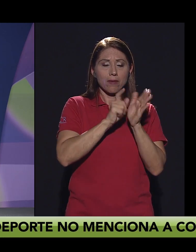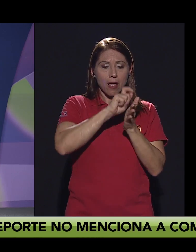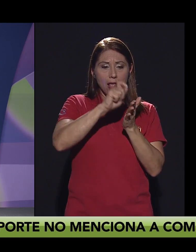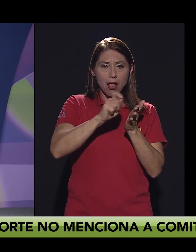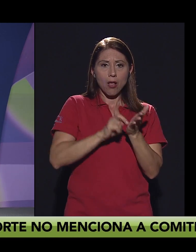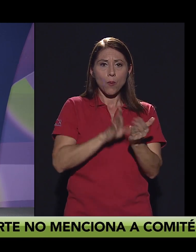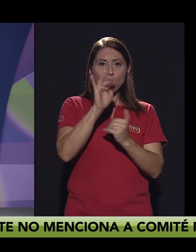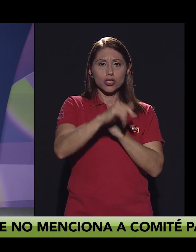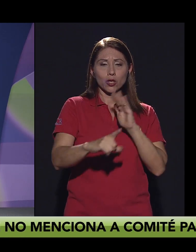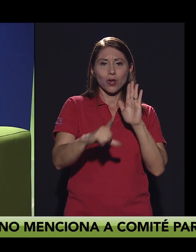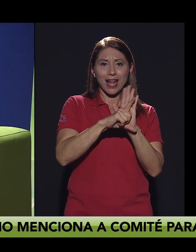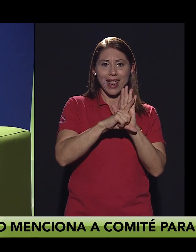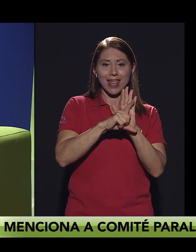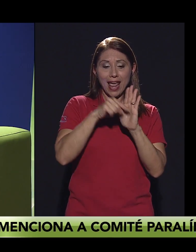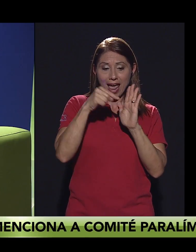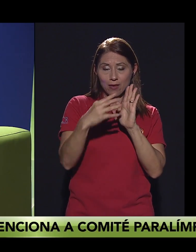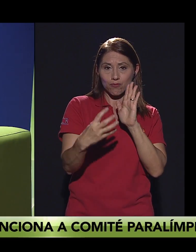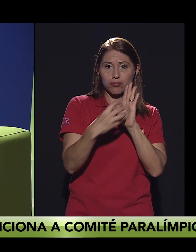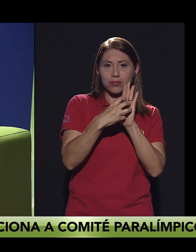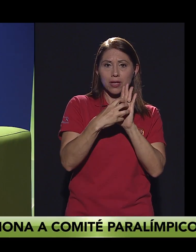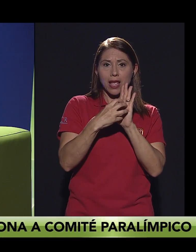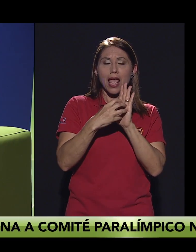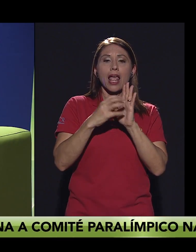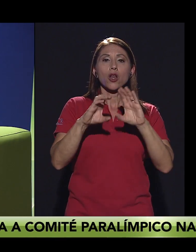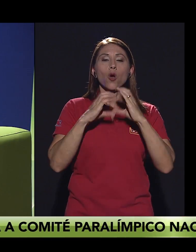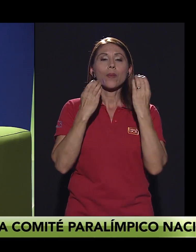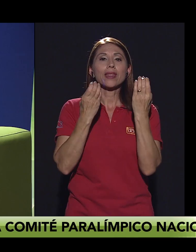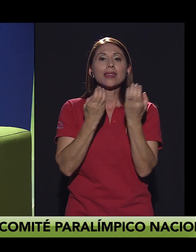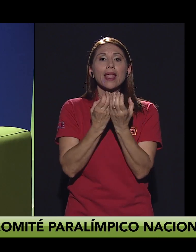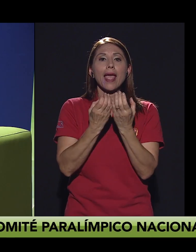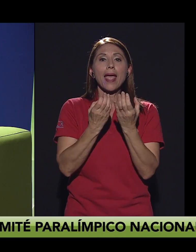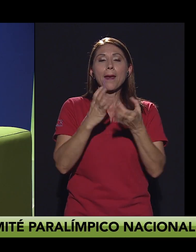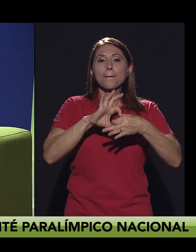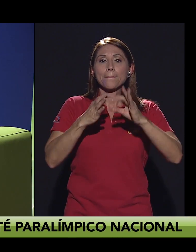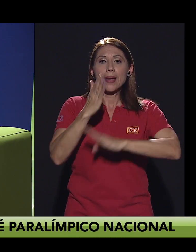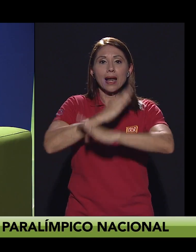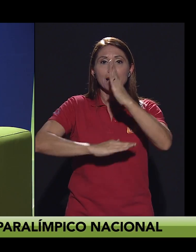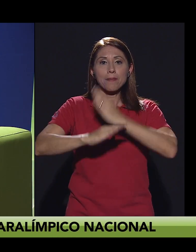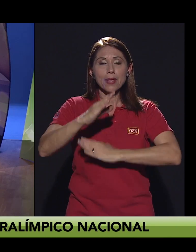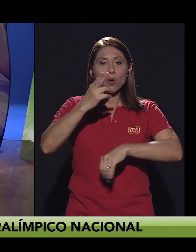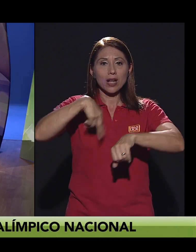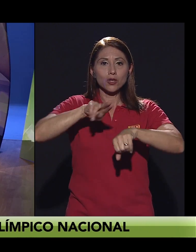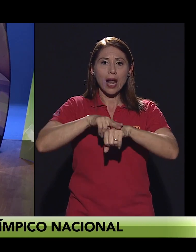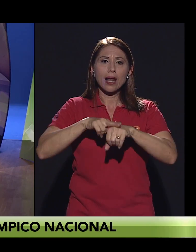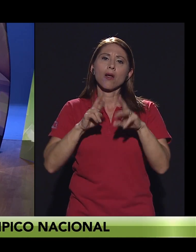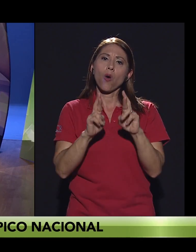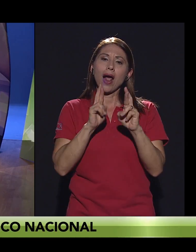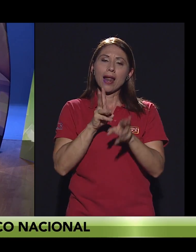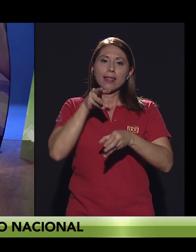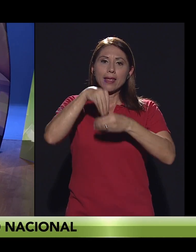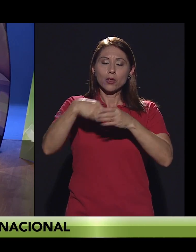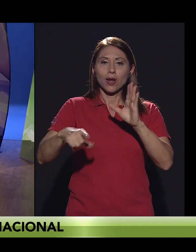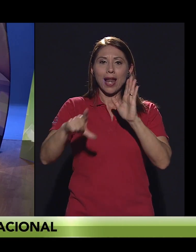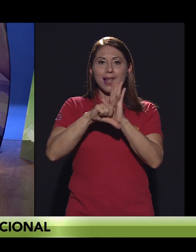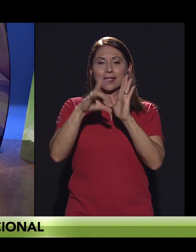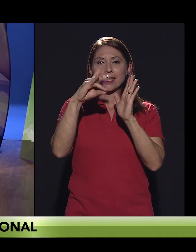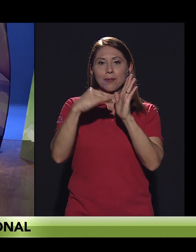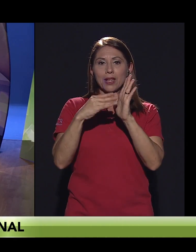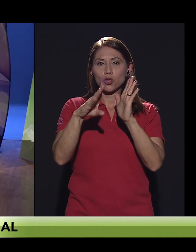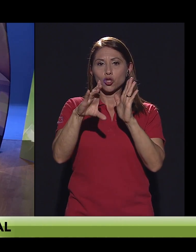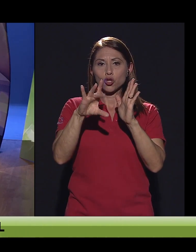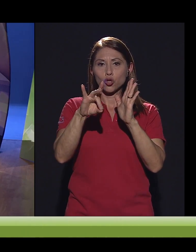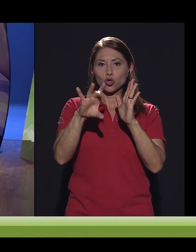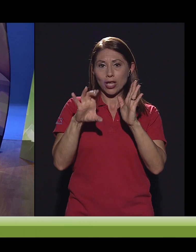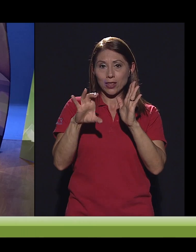que incluya el Comité Paralímpico Nacional, ojalá en la Ley 7800, para que ya sea